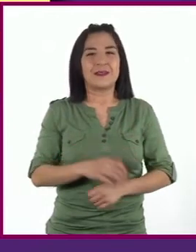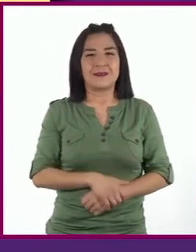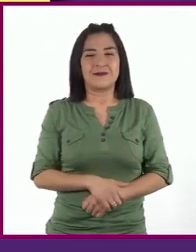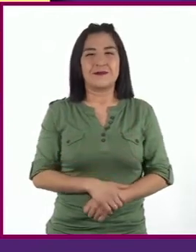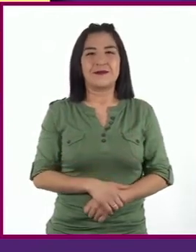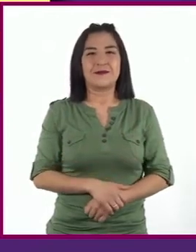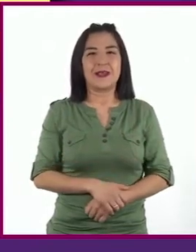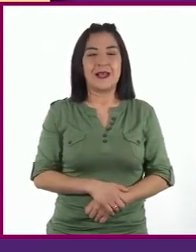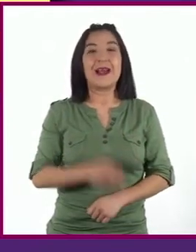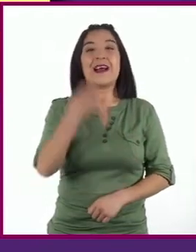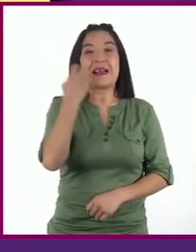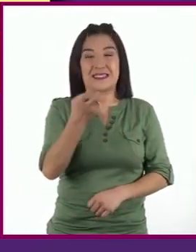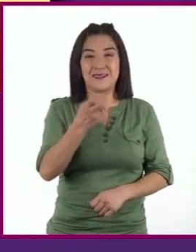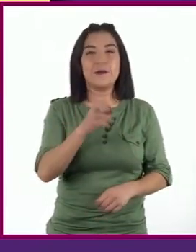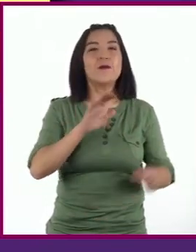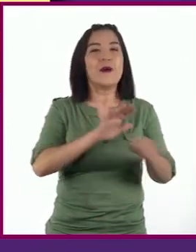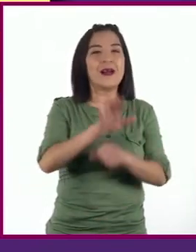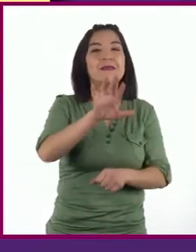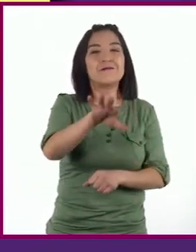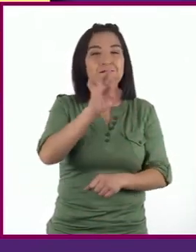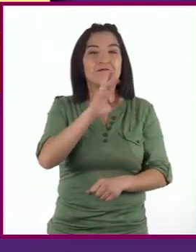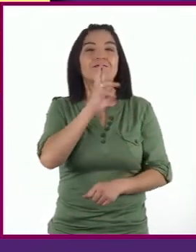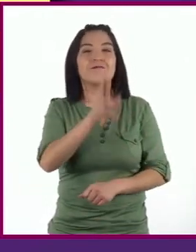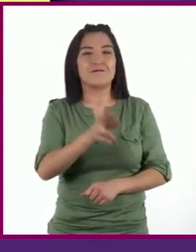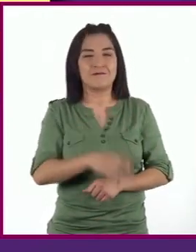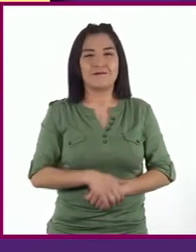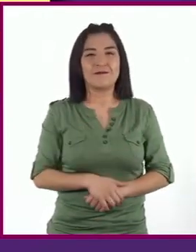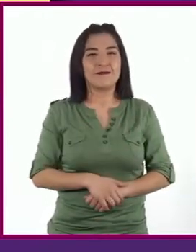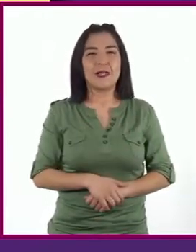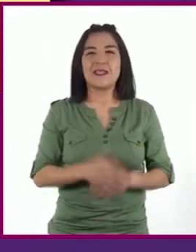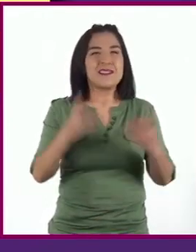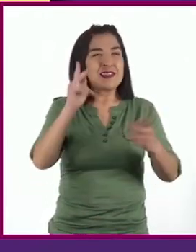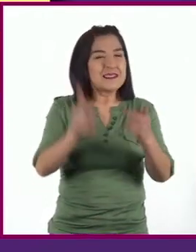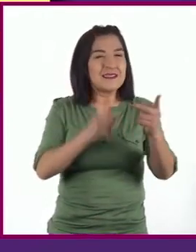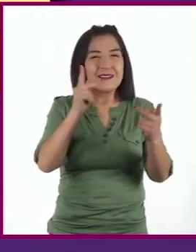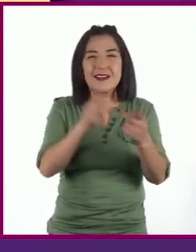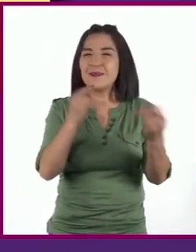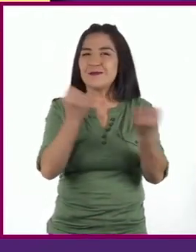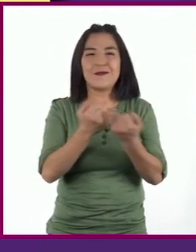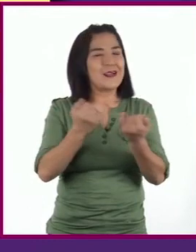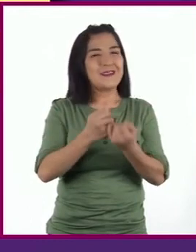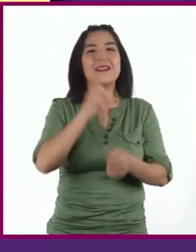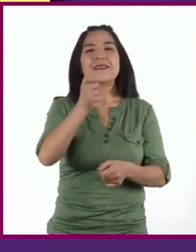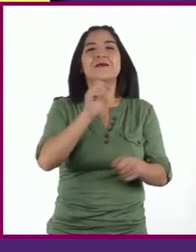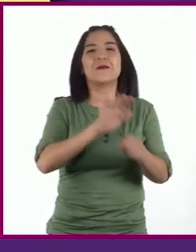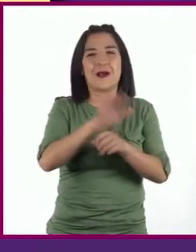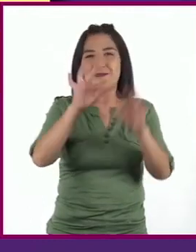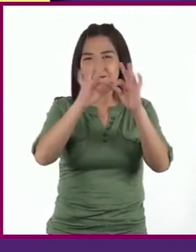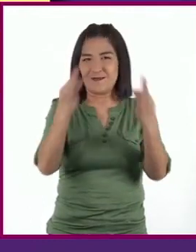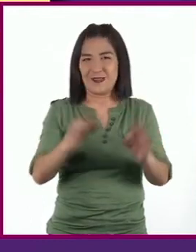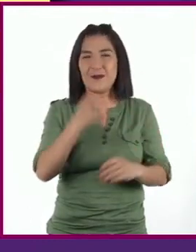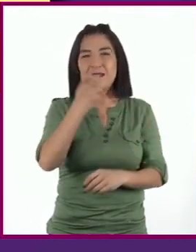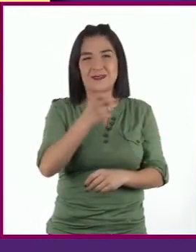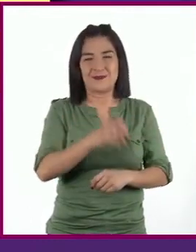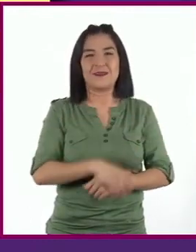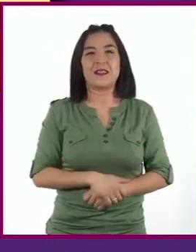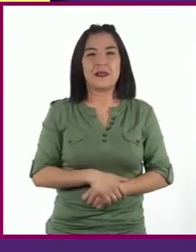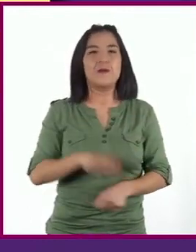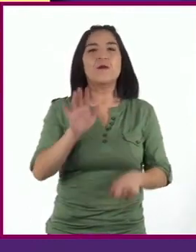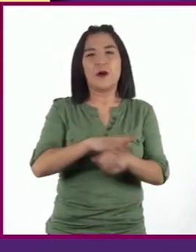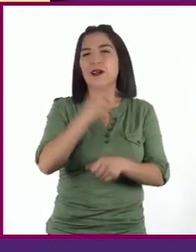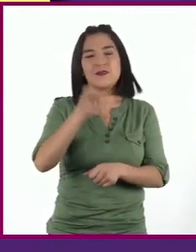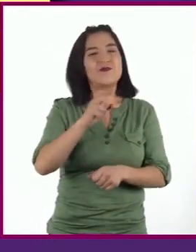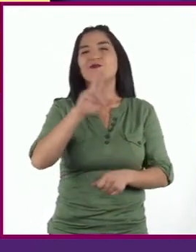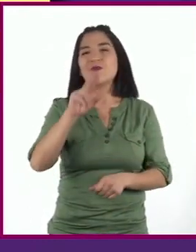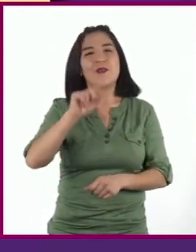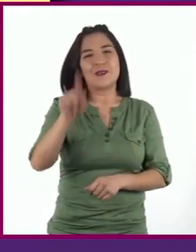Una de las opciones de respuesta no coincide con esta figura modelo y por lo tanto no es